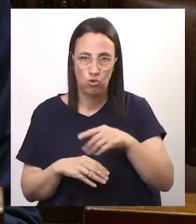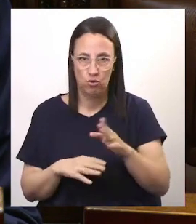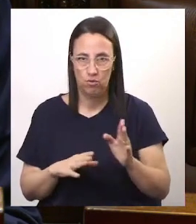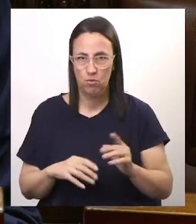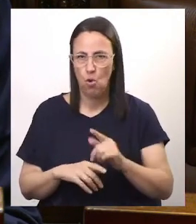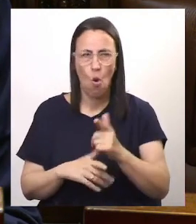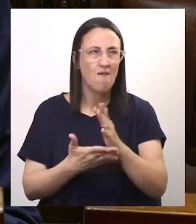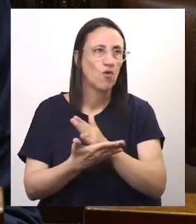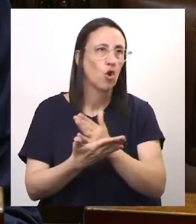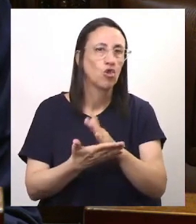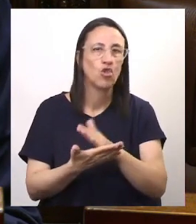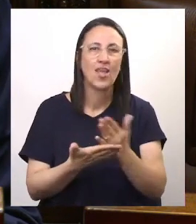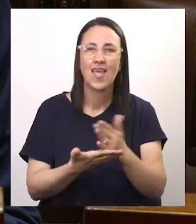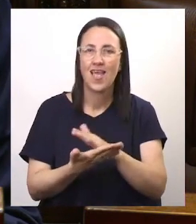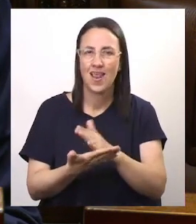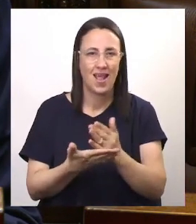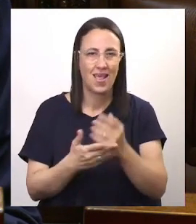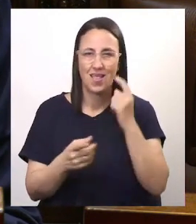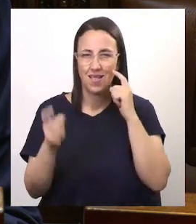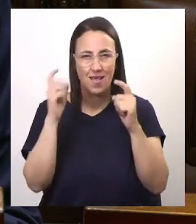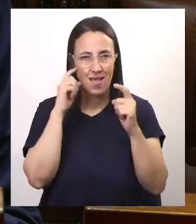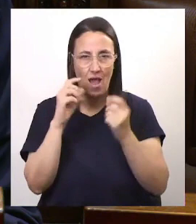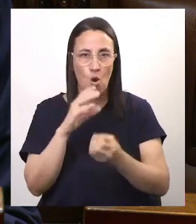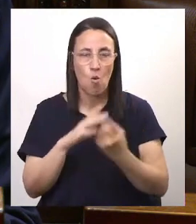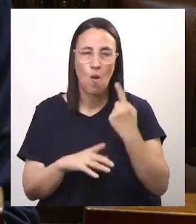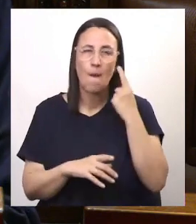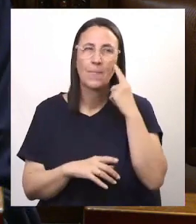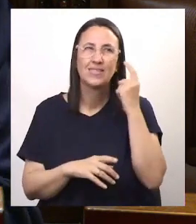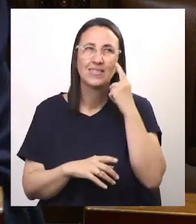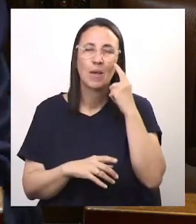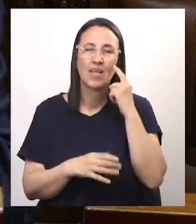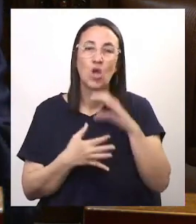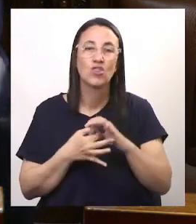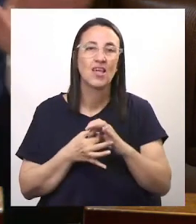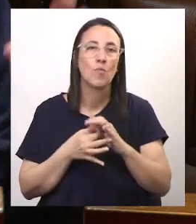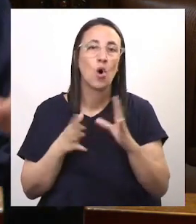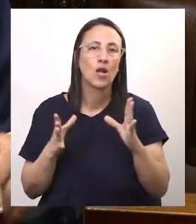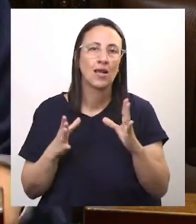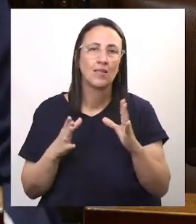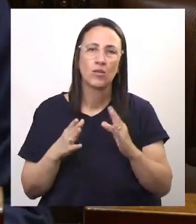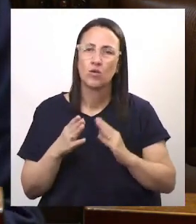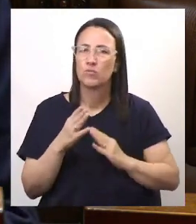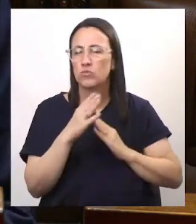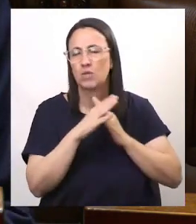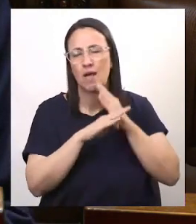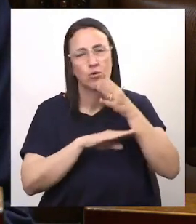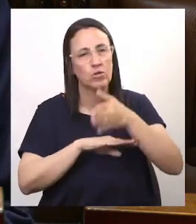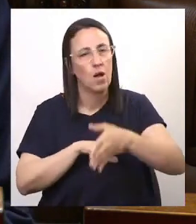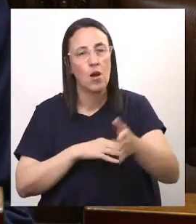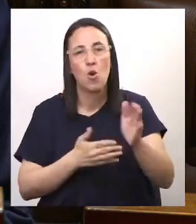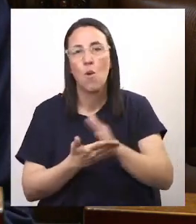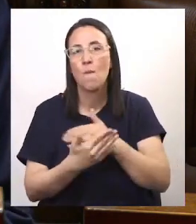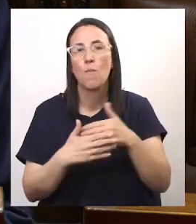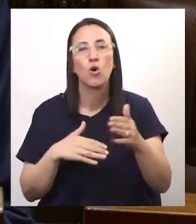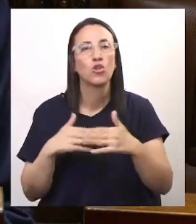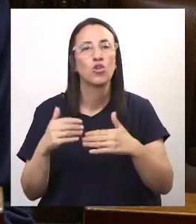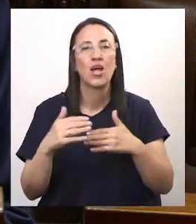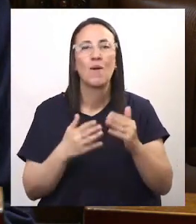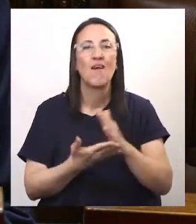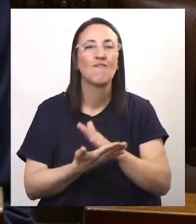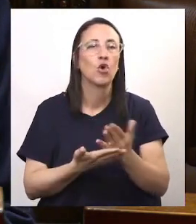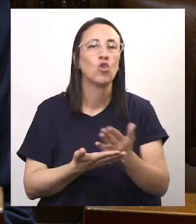y que el pensamiento democrático trasvasaba las fronteras